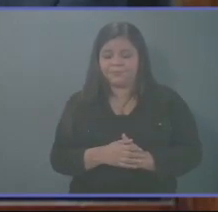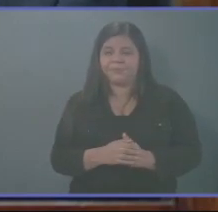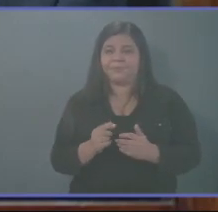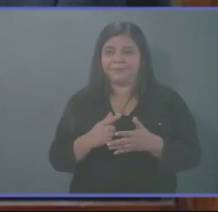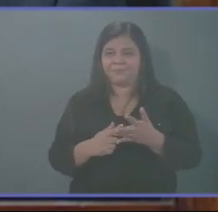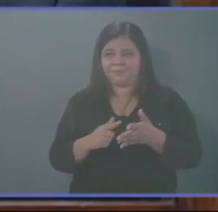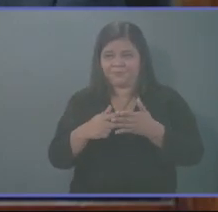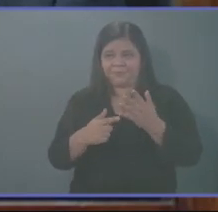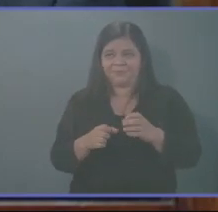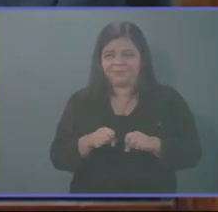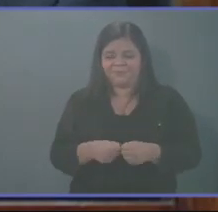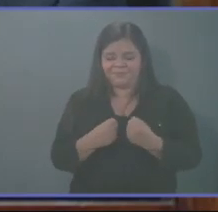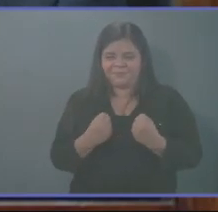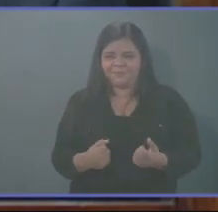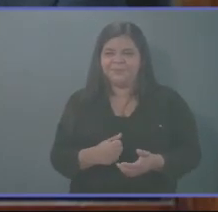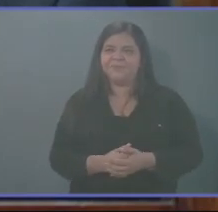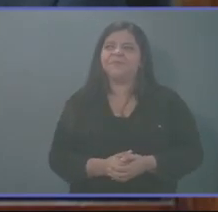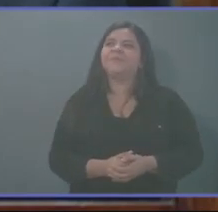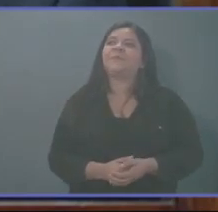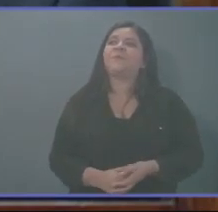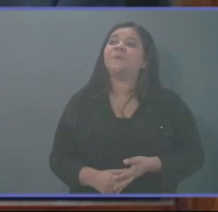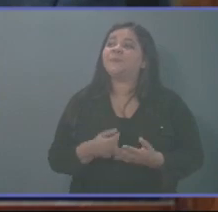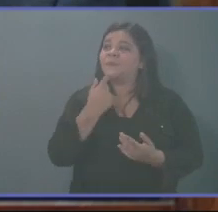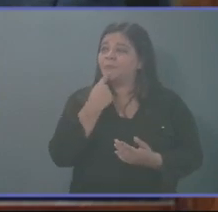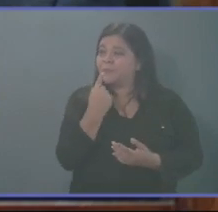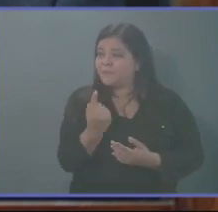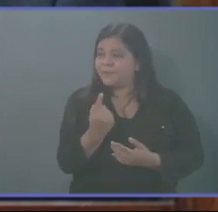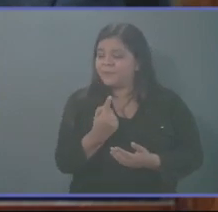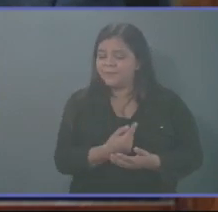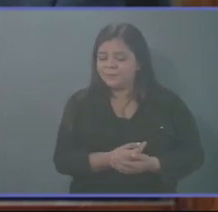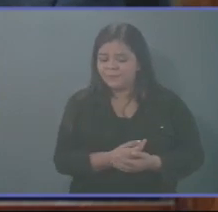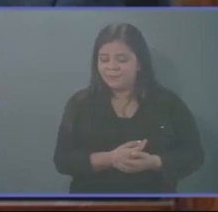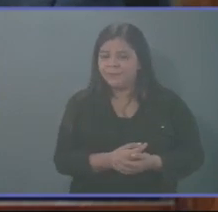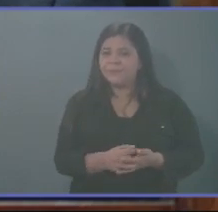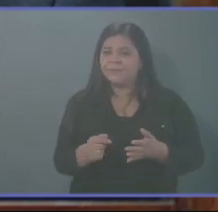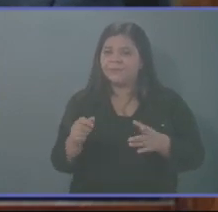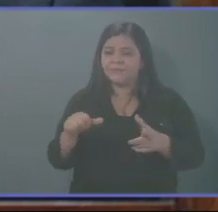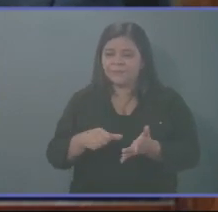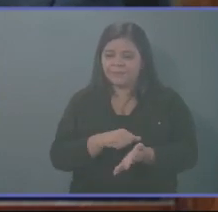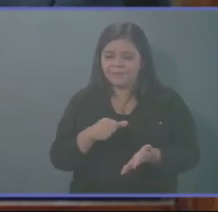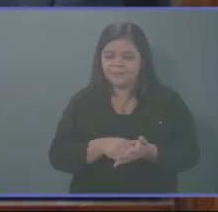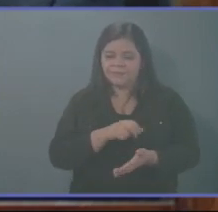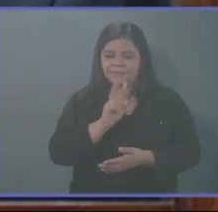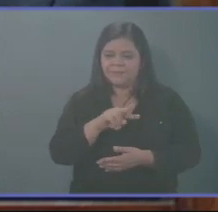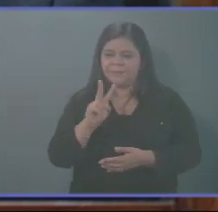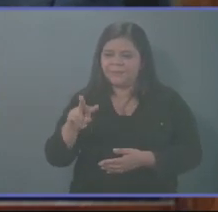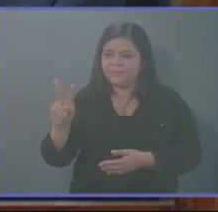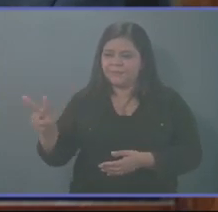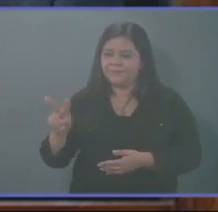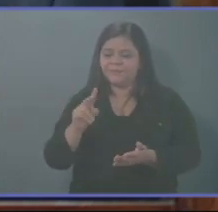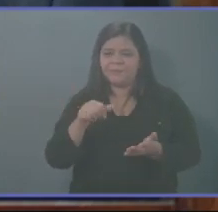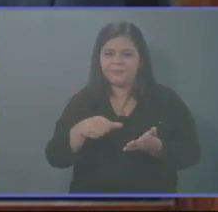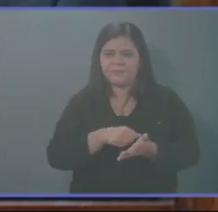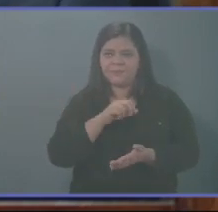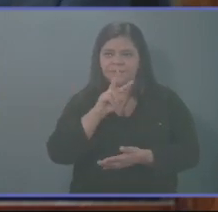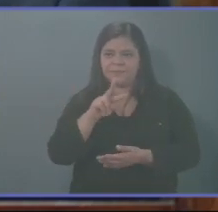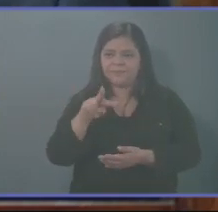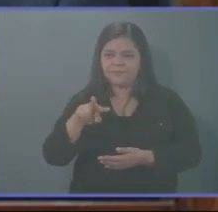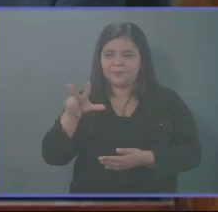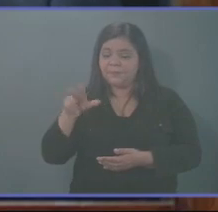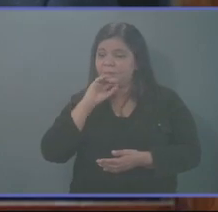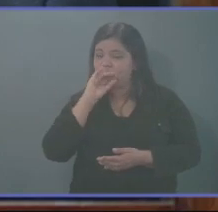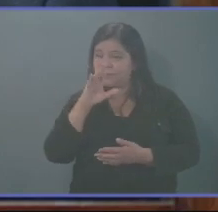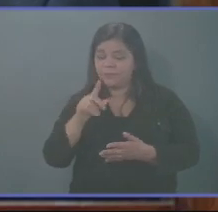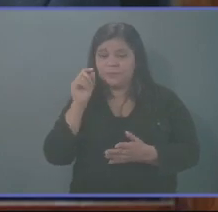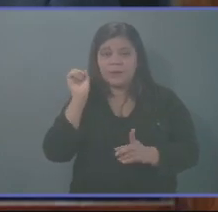Usual de G. Cabanelas, en las páginas 222 y 223, menciona que el